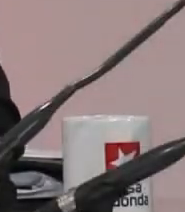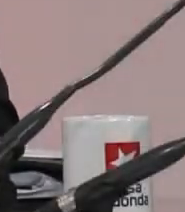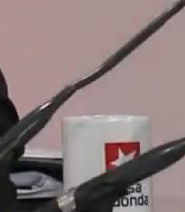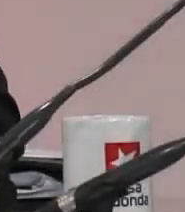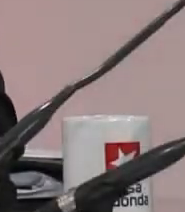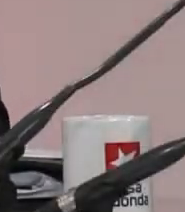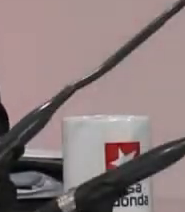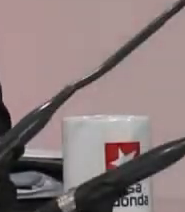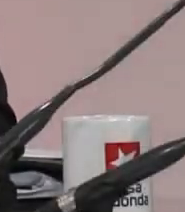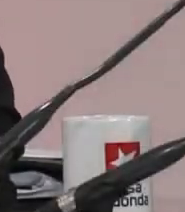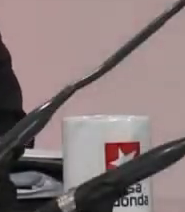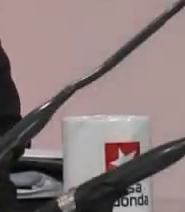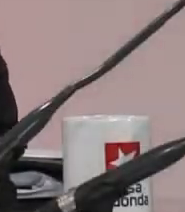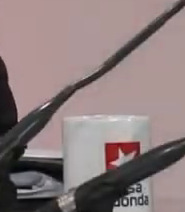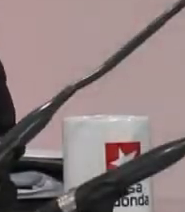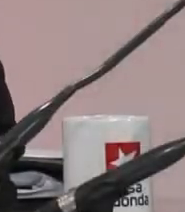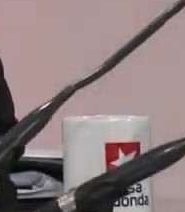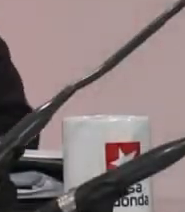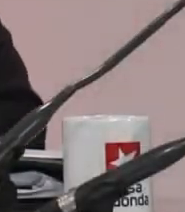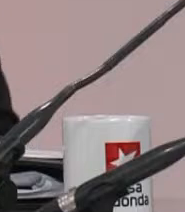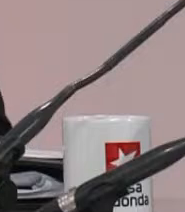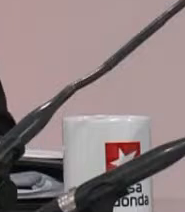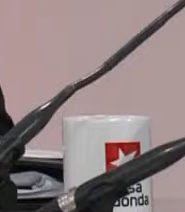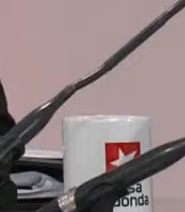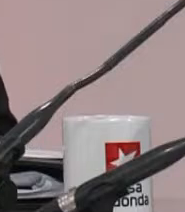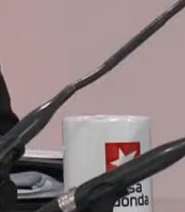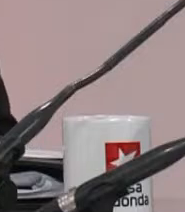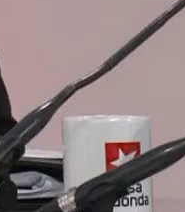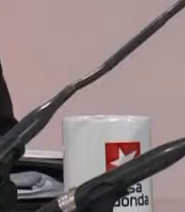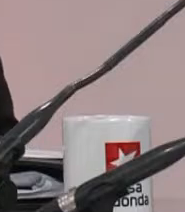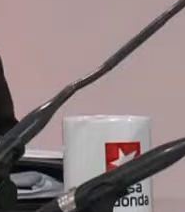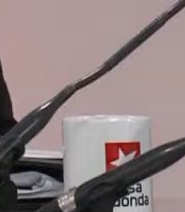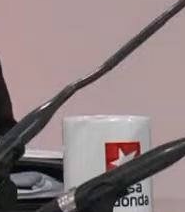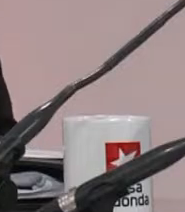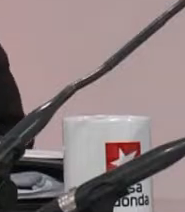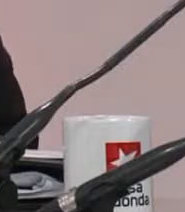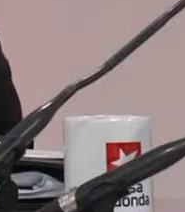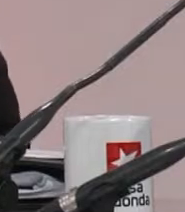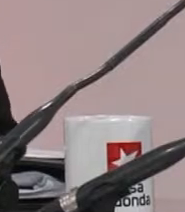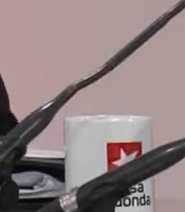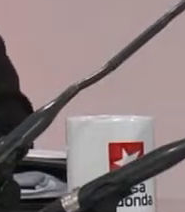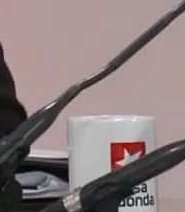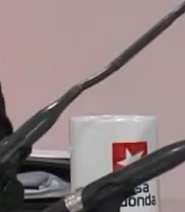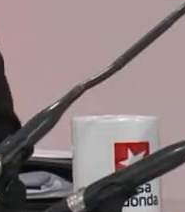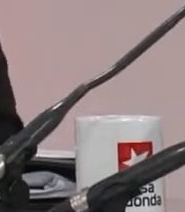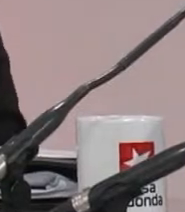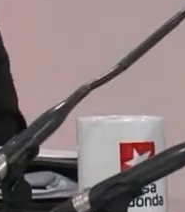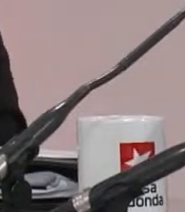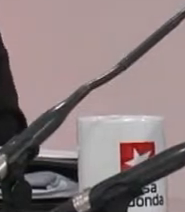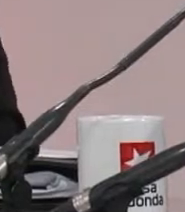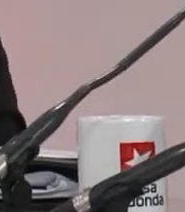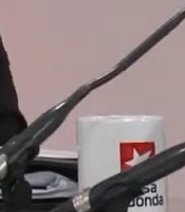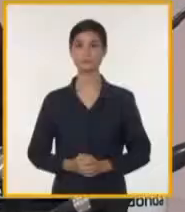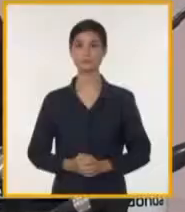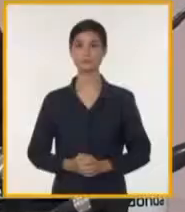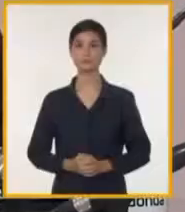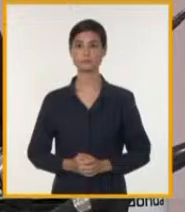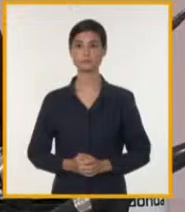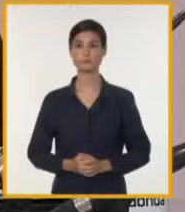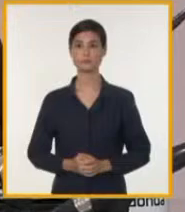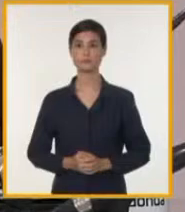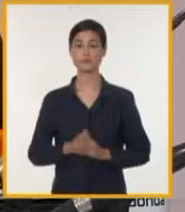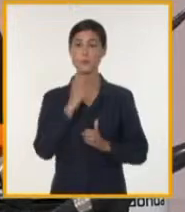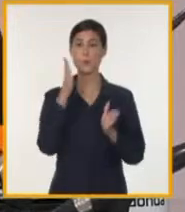tardes, estimados televidentes y radiantes. La mesa redonda continúa acercándose a temas de interés de nuestra población y